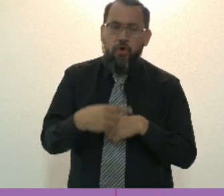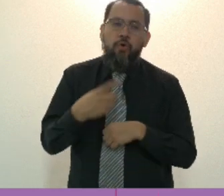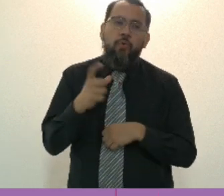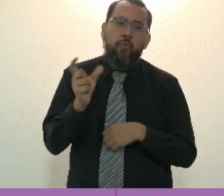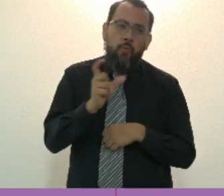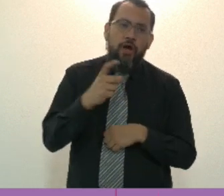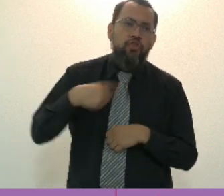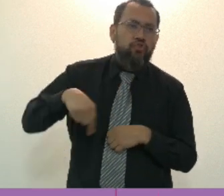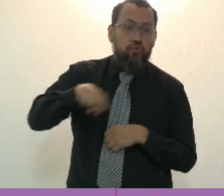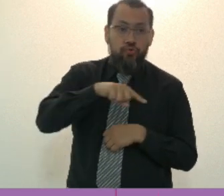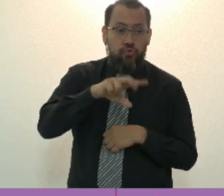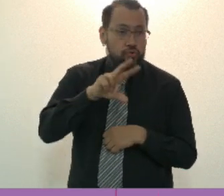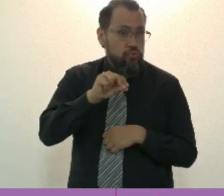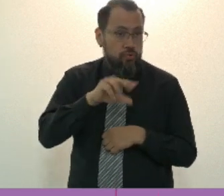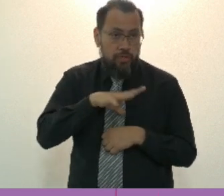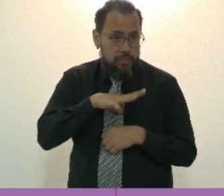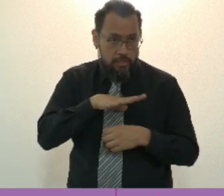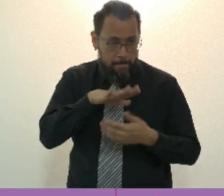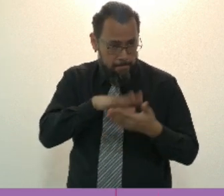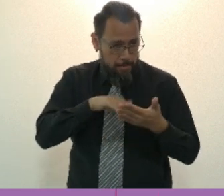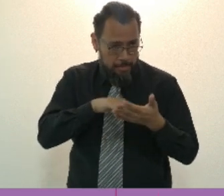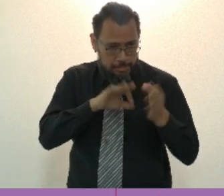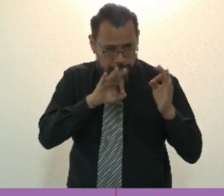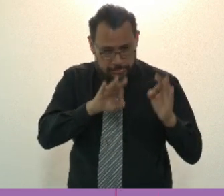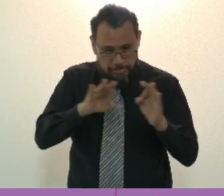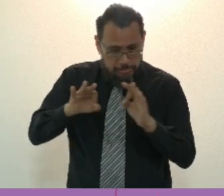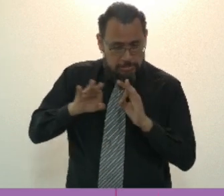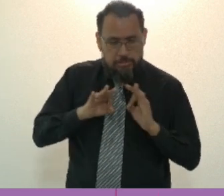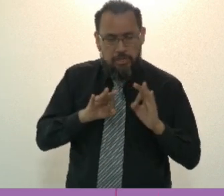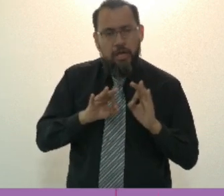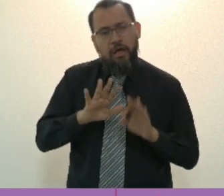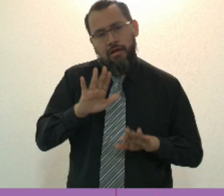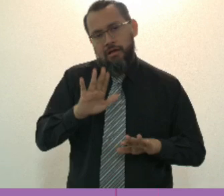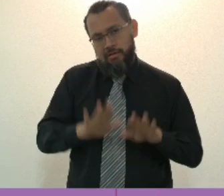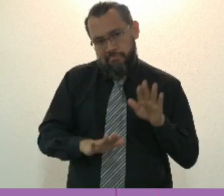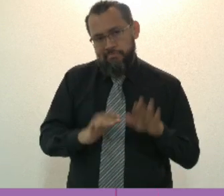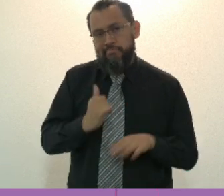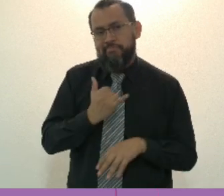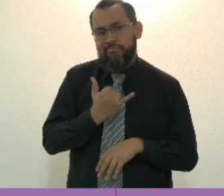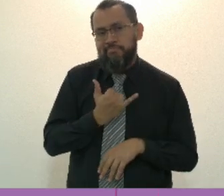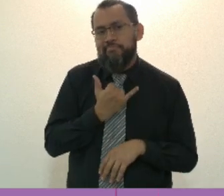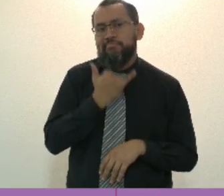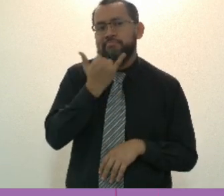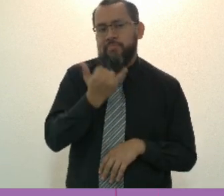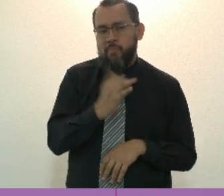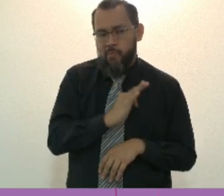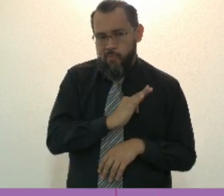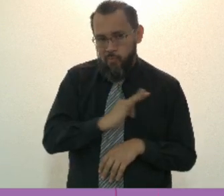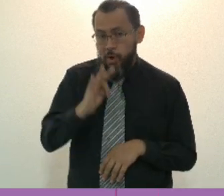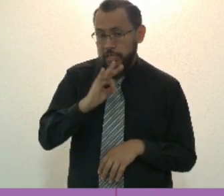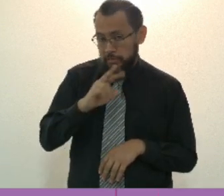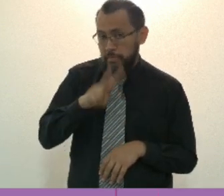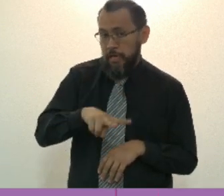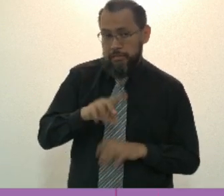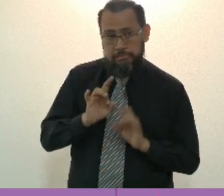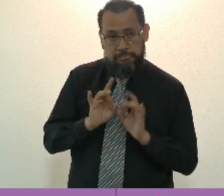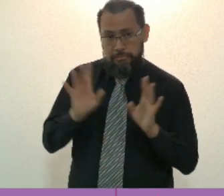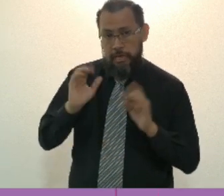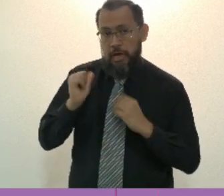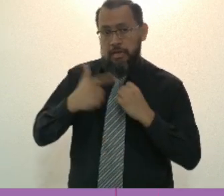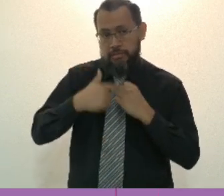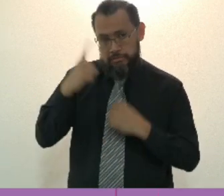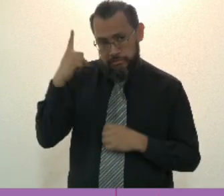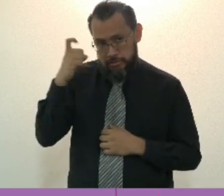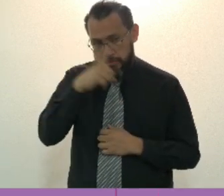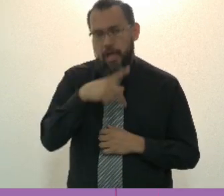tengamos la documentación adecuada. A veces podemos caer en un tema difícil, pero si